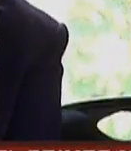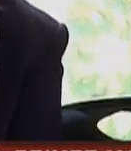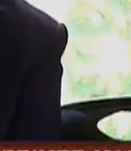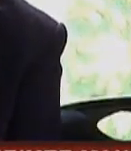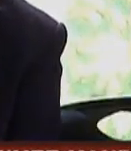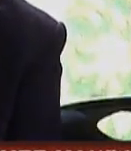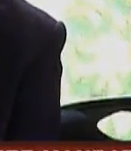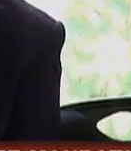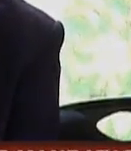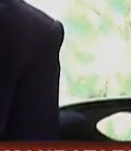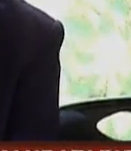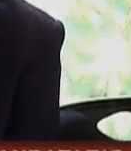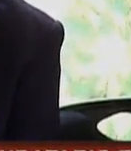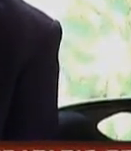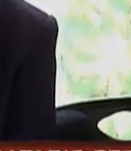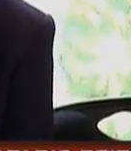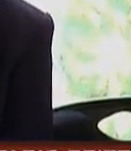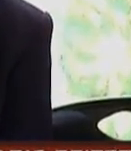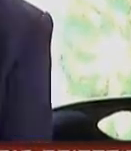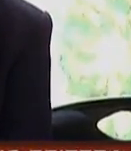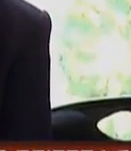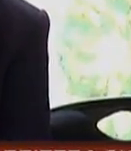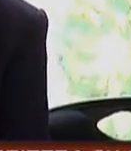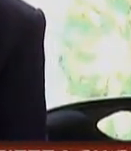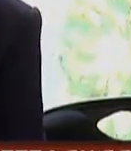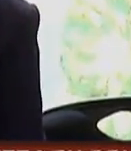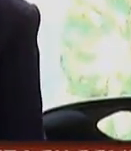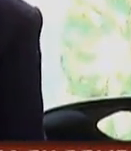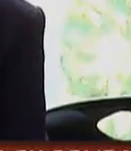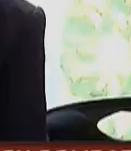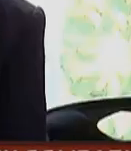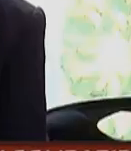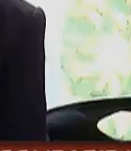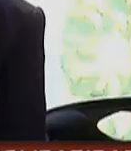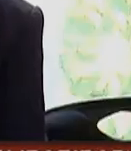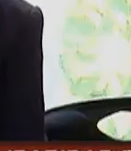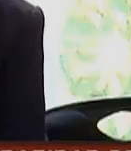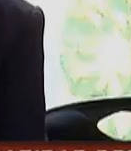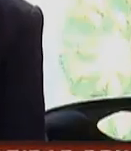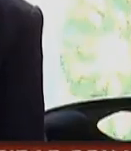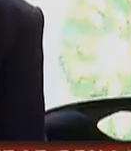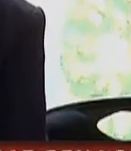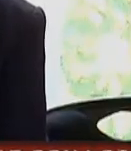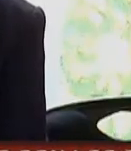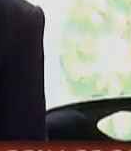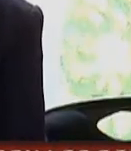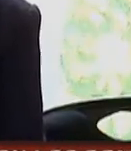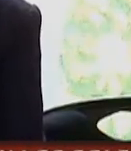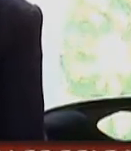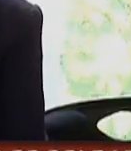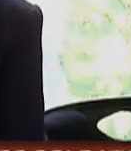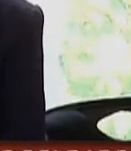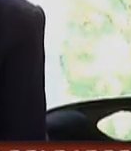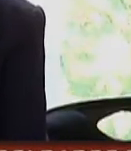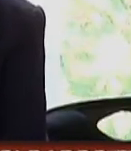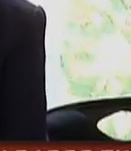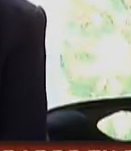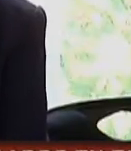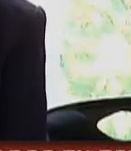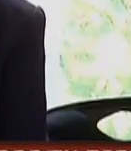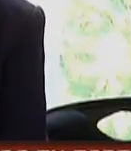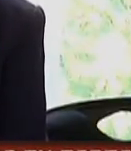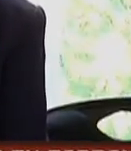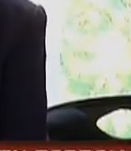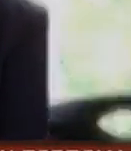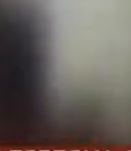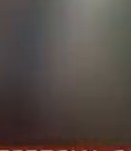que está desperdiciado. Es un lugar que cuando la gente lo conoce, pues se impacta, se maravilla y pues queda todo el mundo encantado